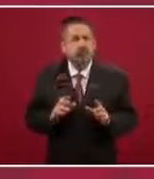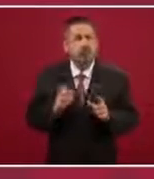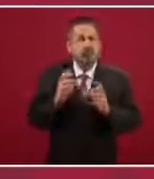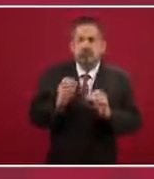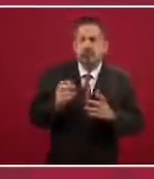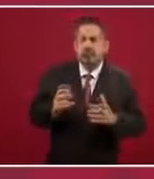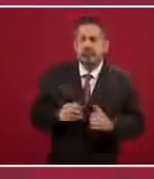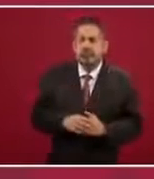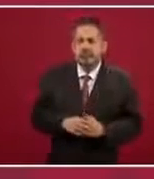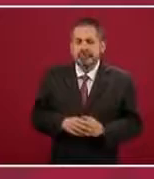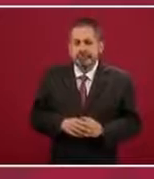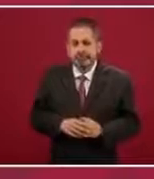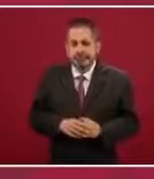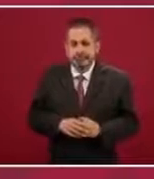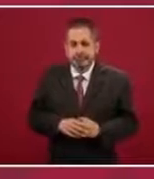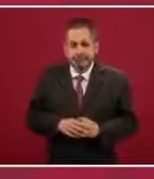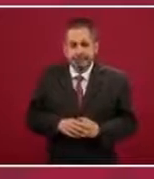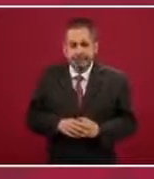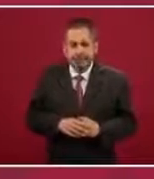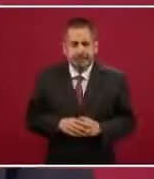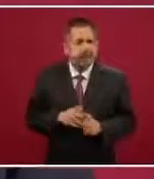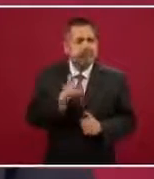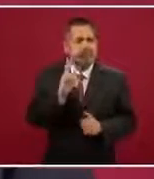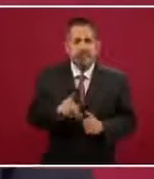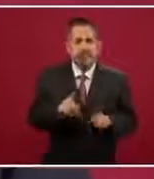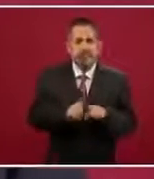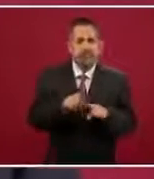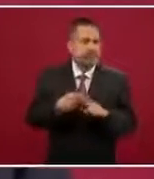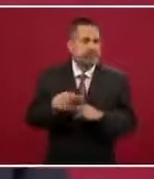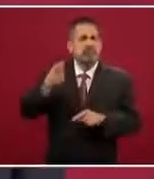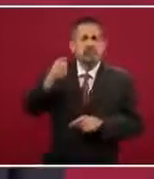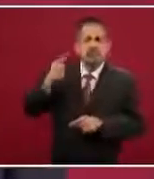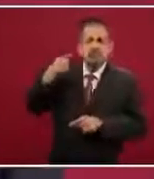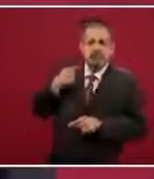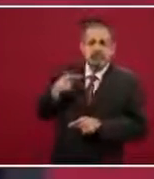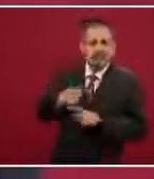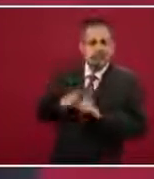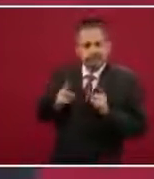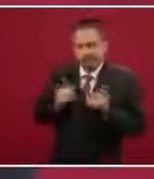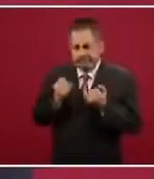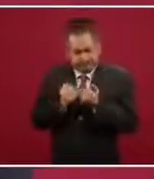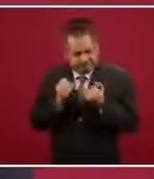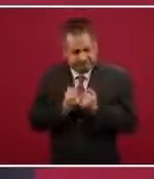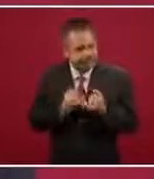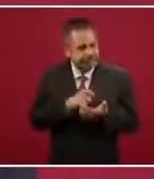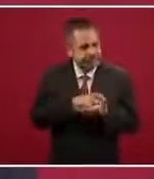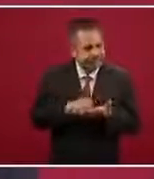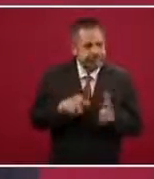hacemos en otros tiempos o en circunstancias